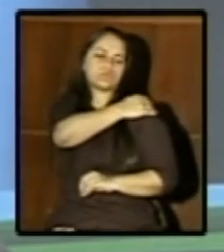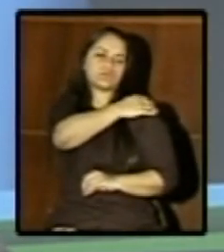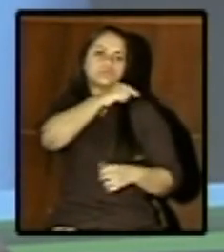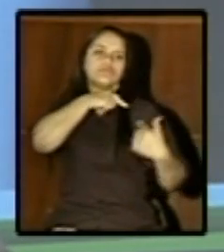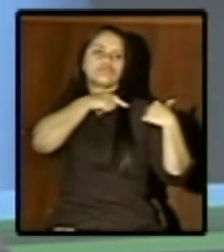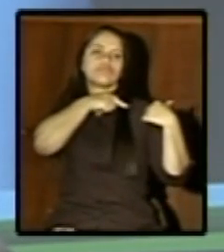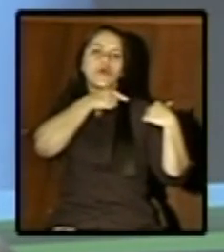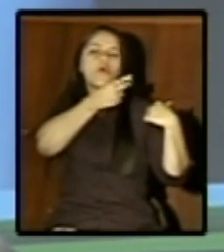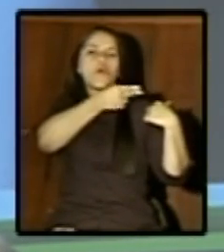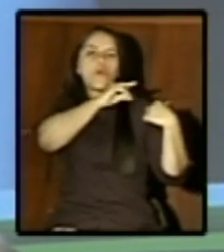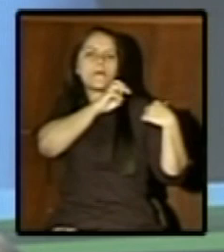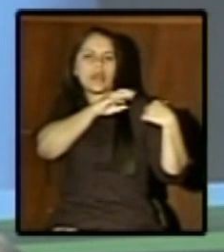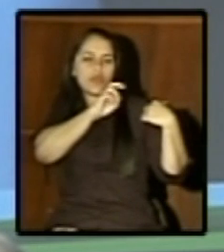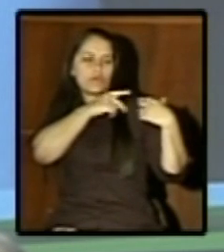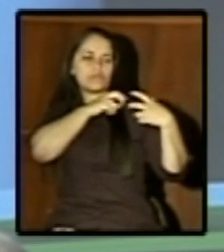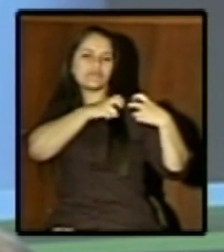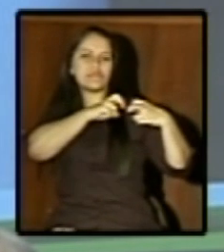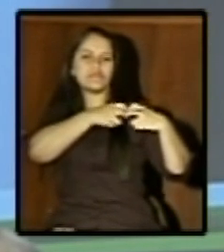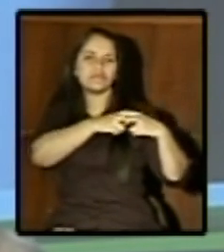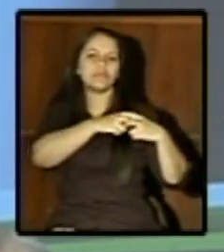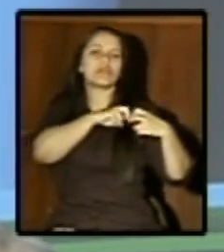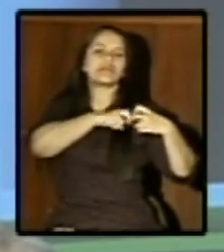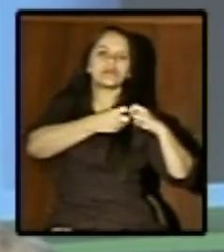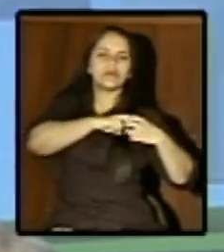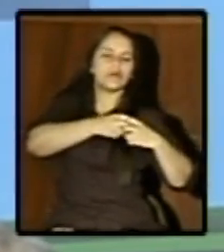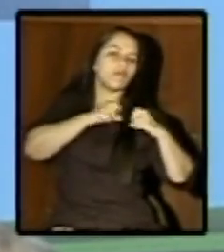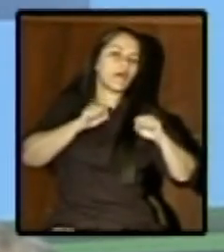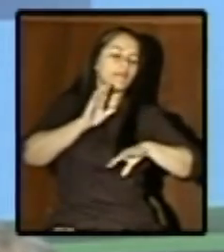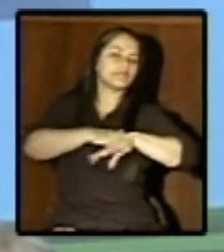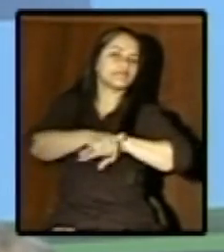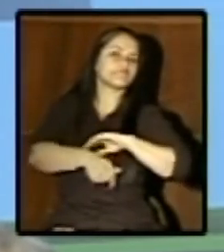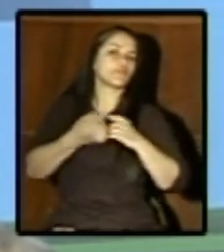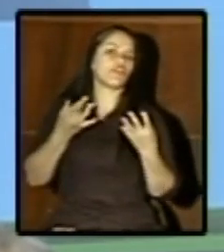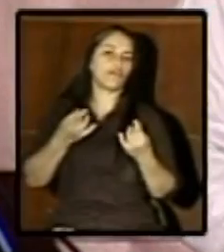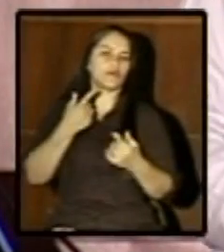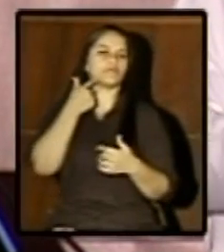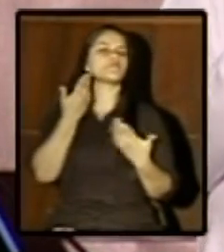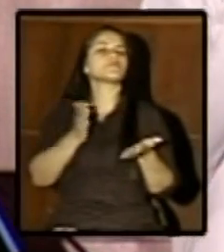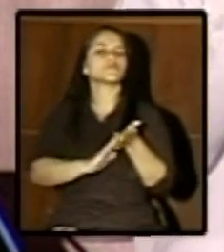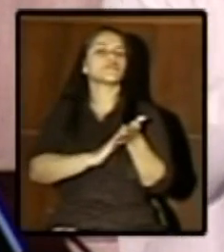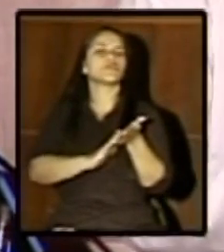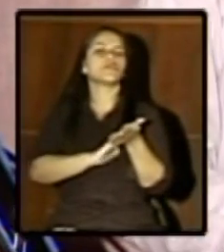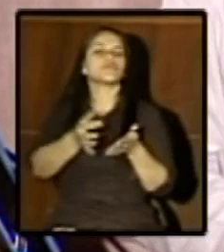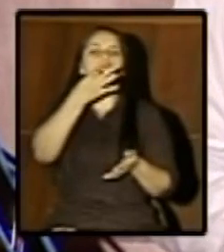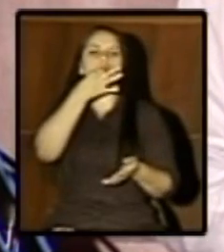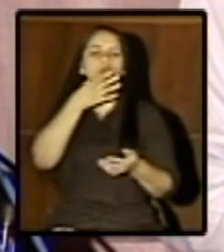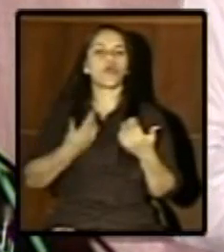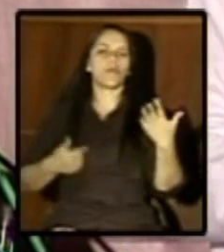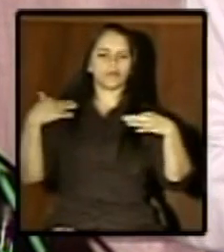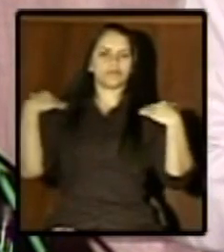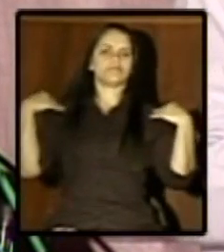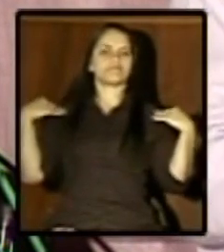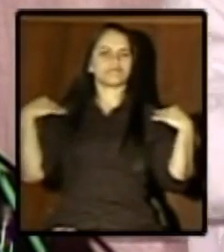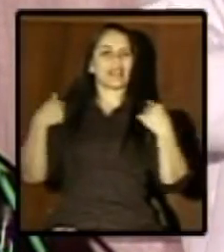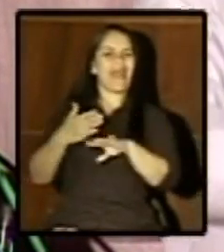y generar dolor crónico, o sea, es una de las causas de dolor en hombro, o que la articulación entre el húmero y la glenoides también tenga un proceso artrósico y